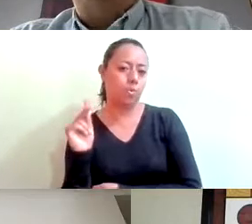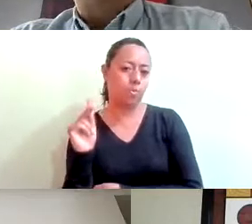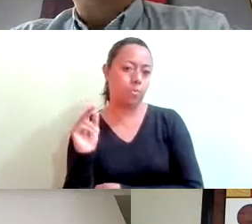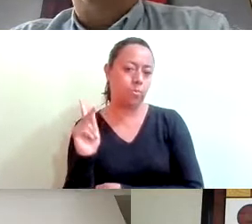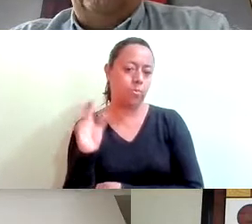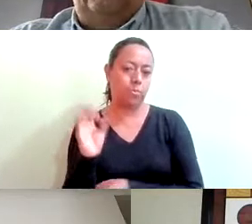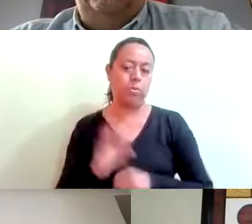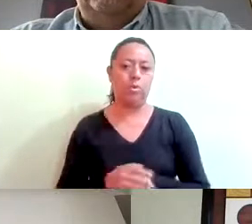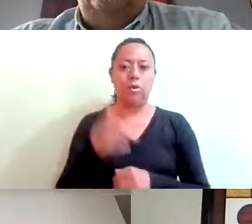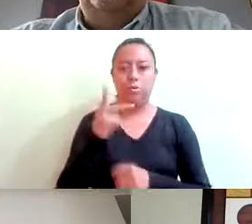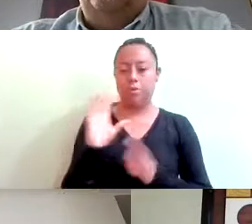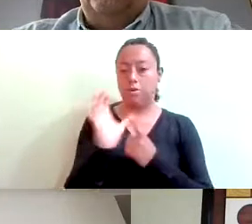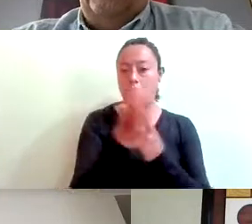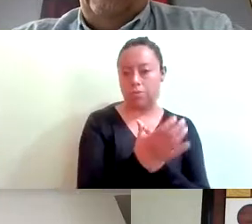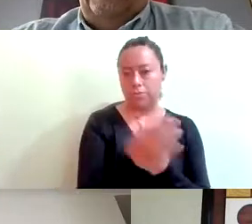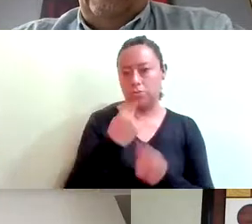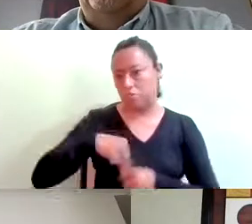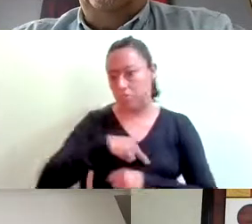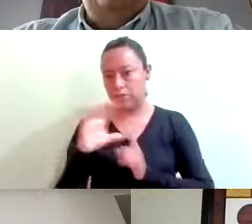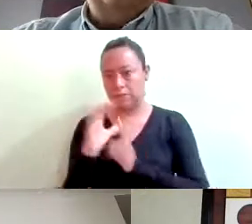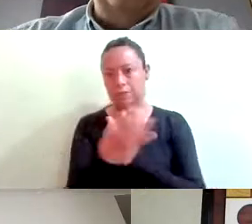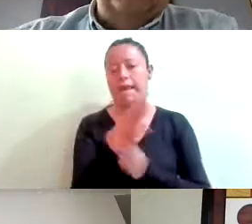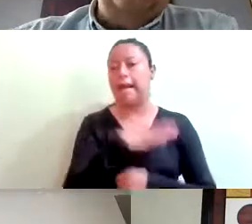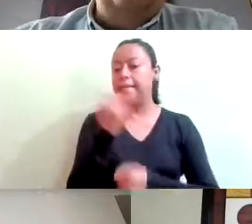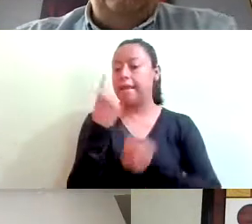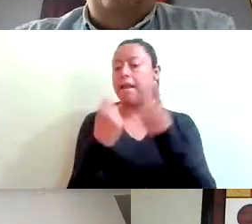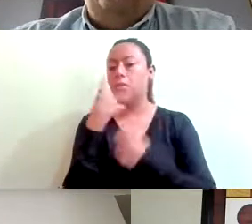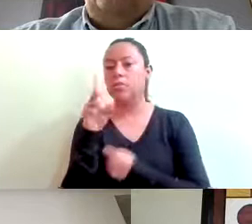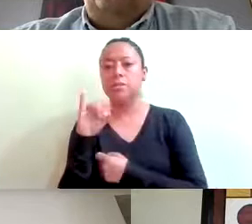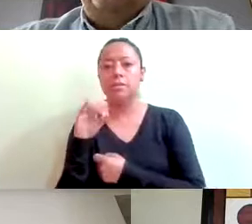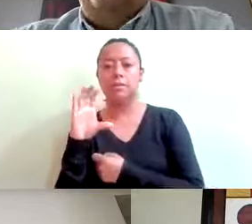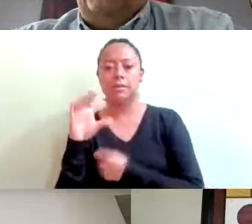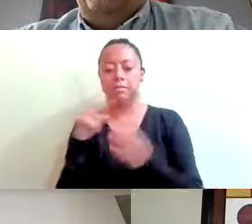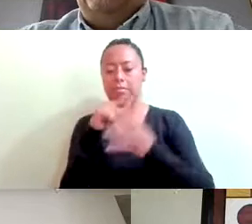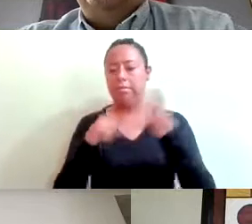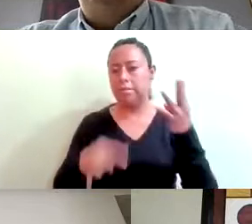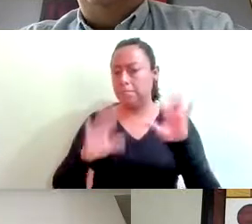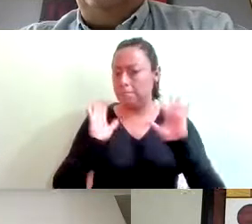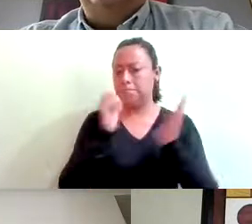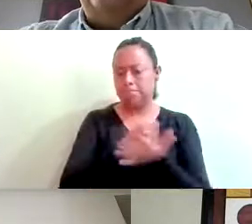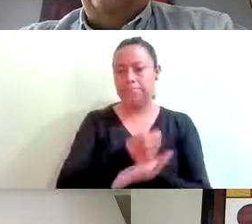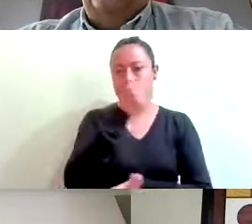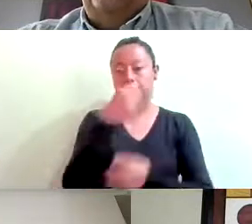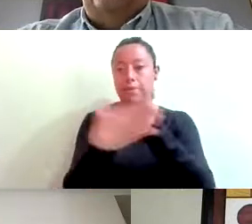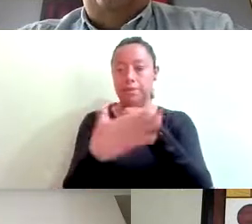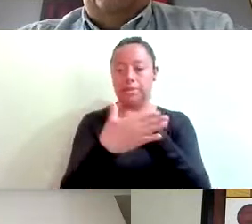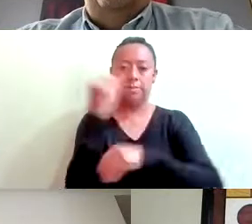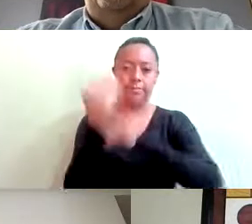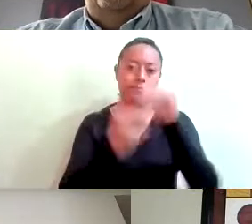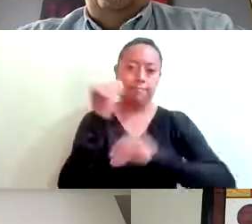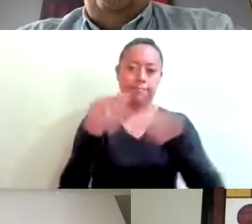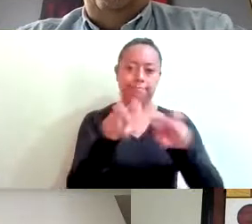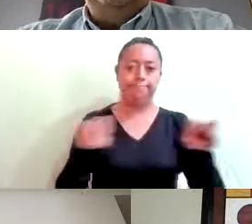la comisión, de nuestra comisión, hay dictámenes que ya se habían aprobado y que van a discutirse en el